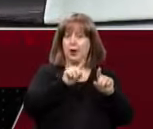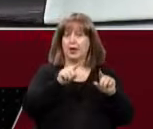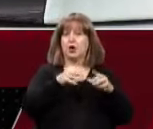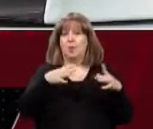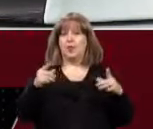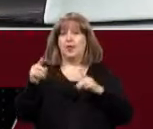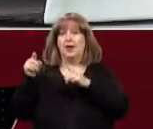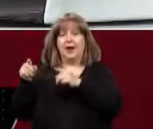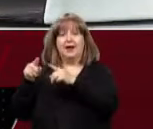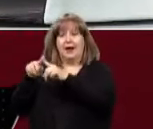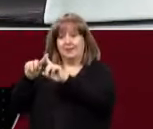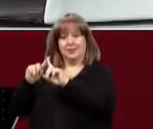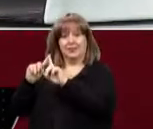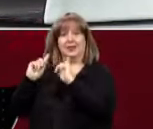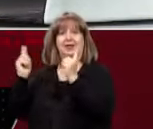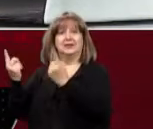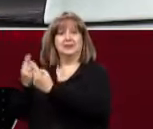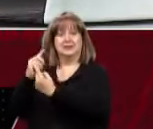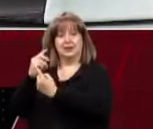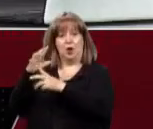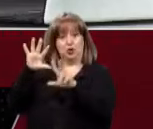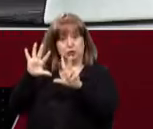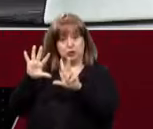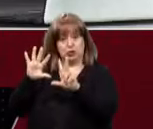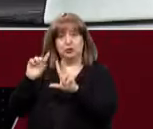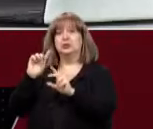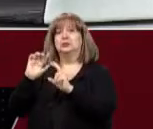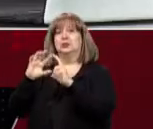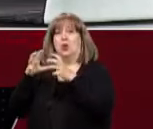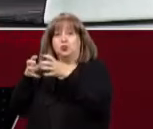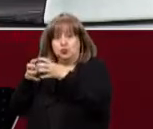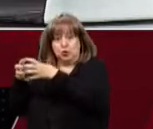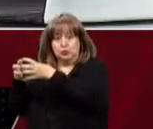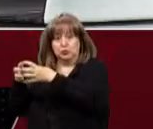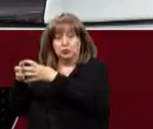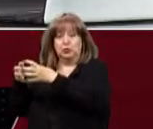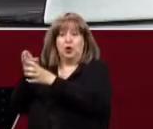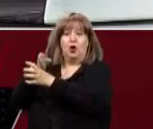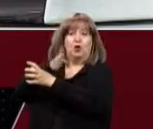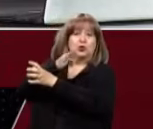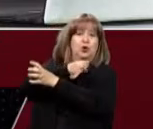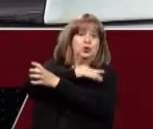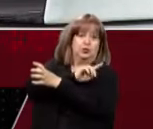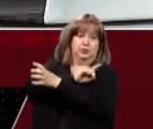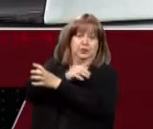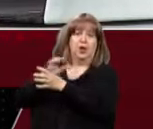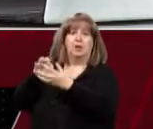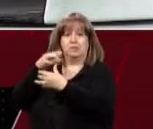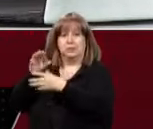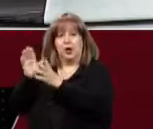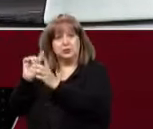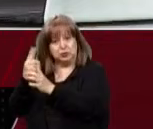estaban aislados con otras, diríamos, otras situaciones muy diferentes a la de cualquier otro preso. Es por eso